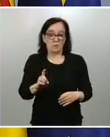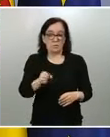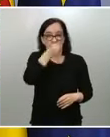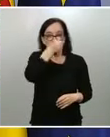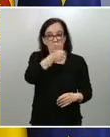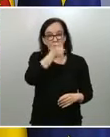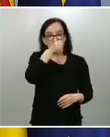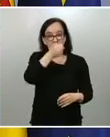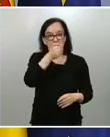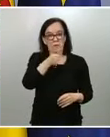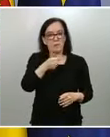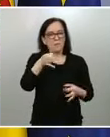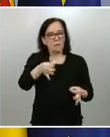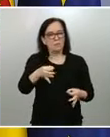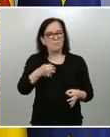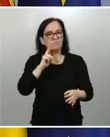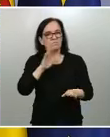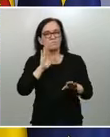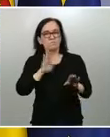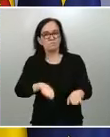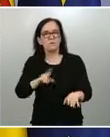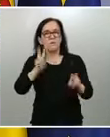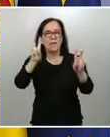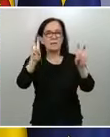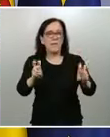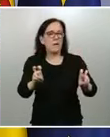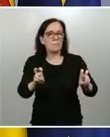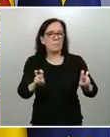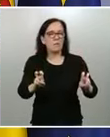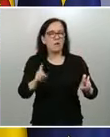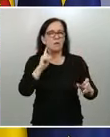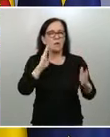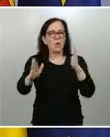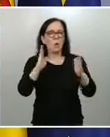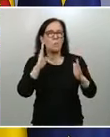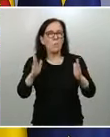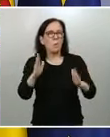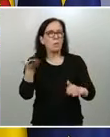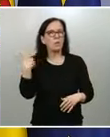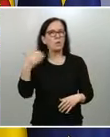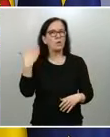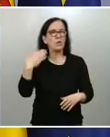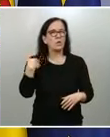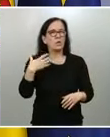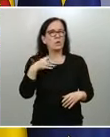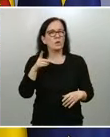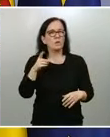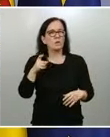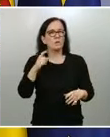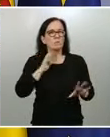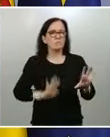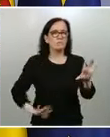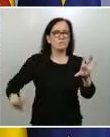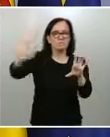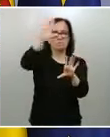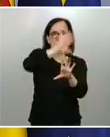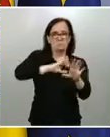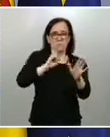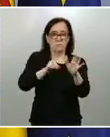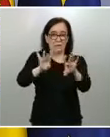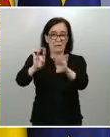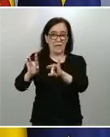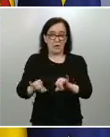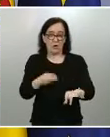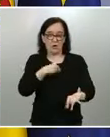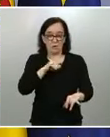fue leal cuando se cuestionó en un momento dado la integridad del territorio de españa y estuvimos ahí